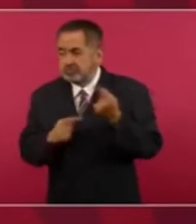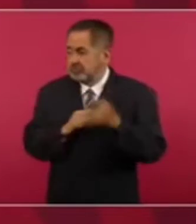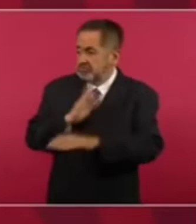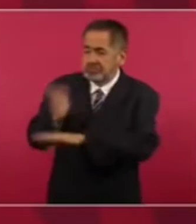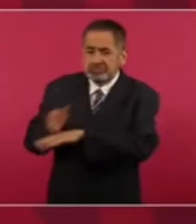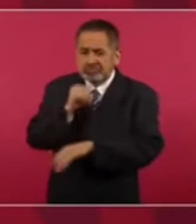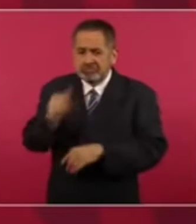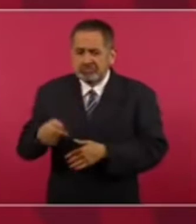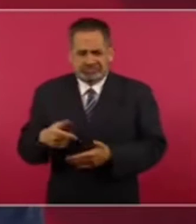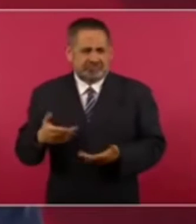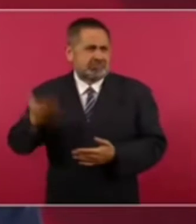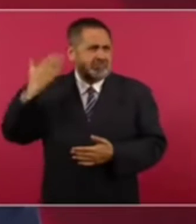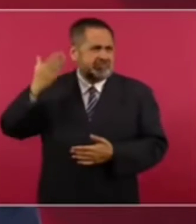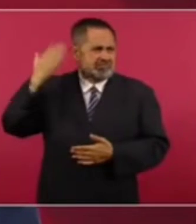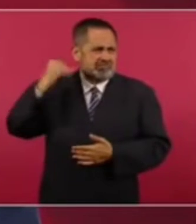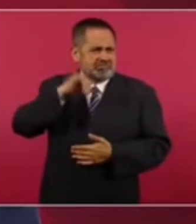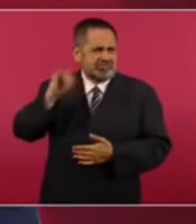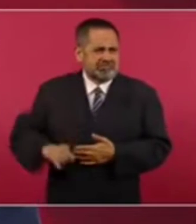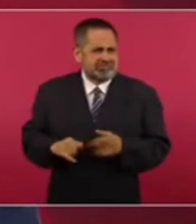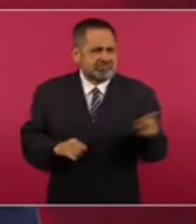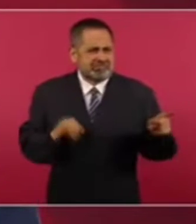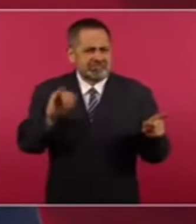Nunca se había visto eso.